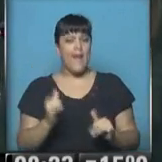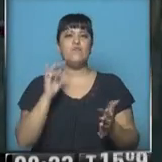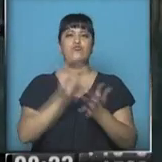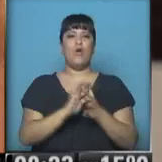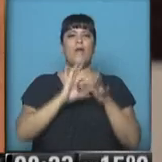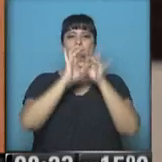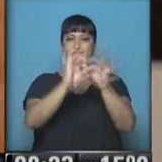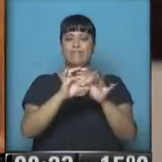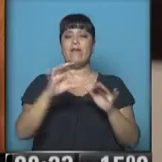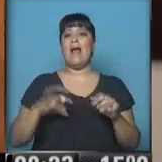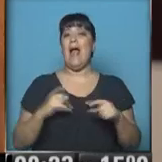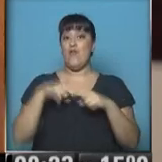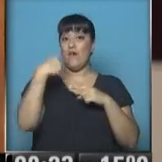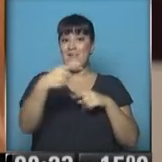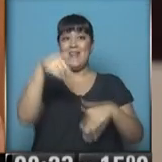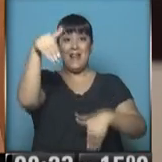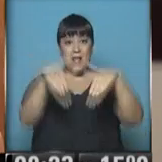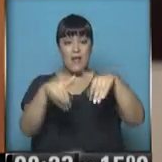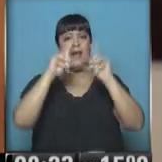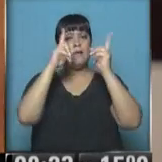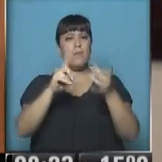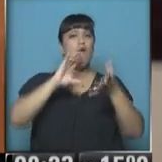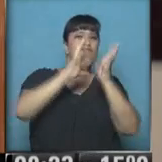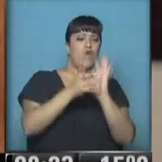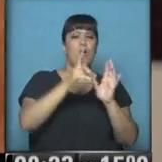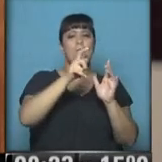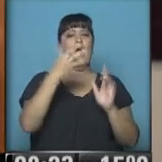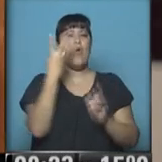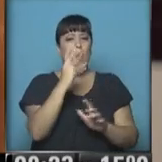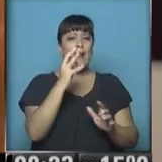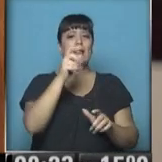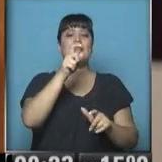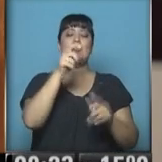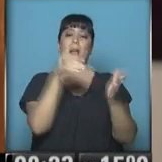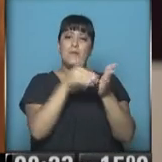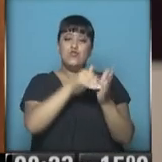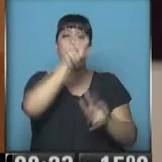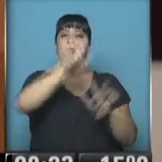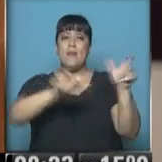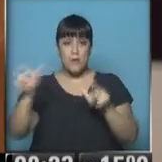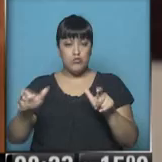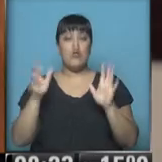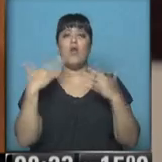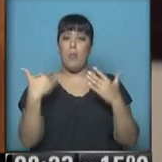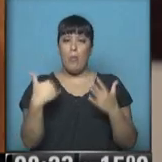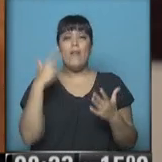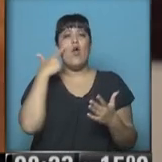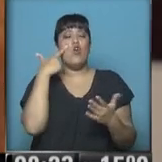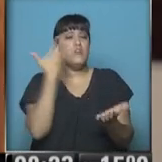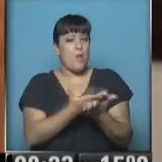año electoral y la modalidad en que todos los ciudadanos los 40 millones de argentinos podemos conocer propuestas eh usted